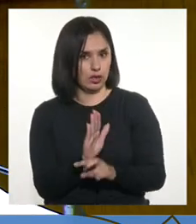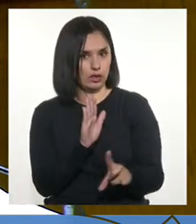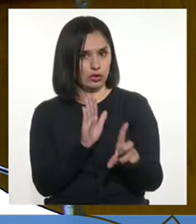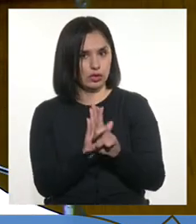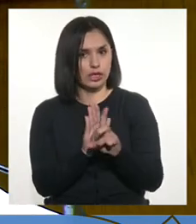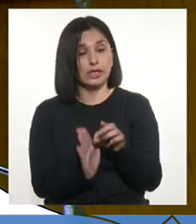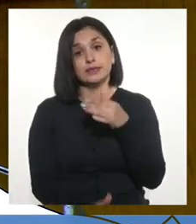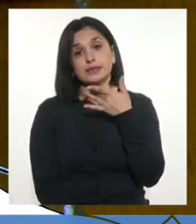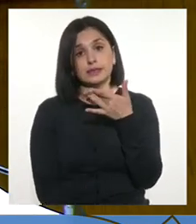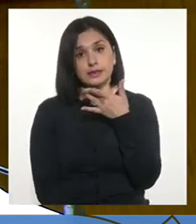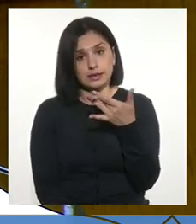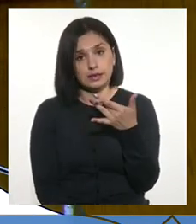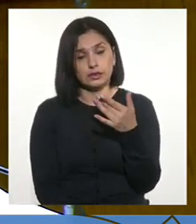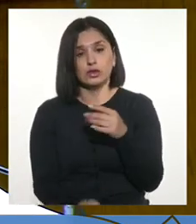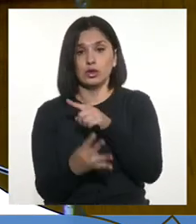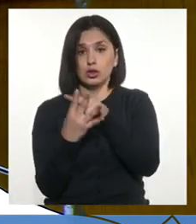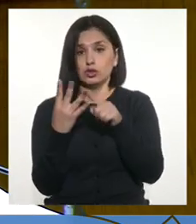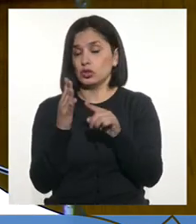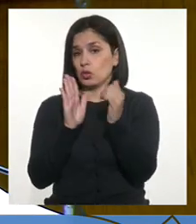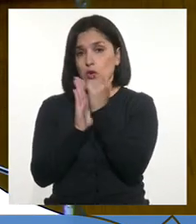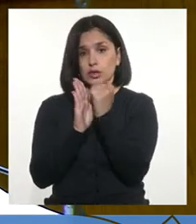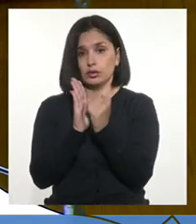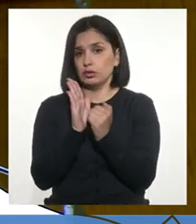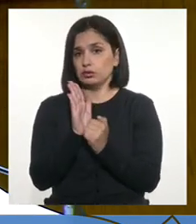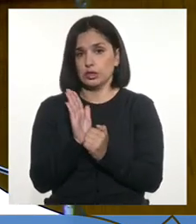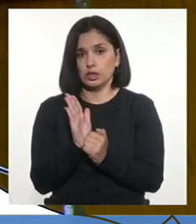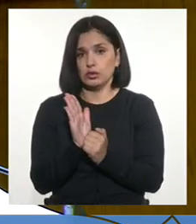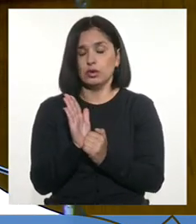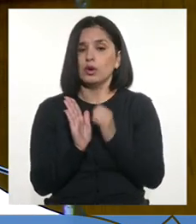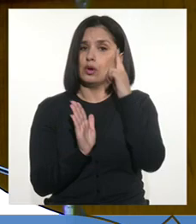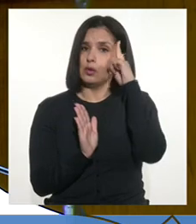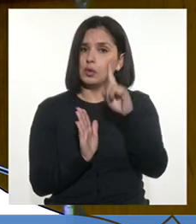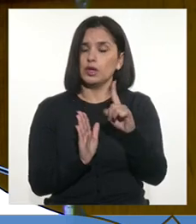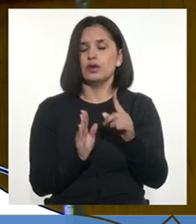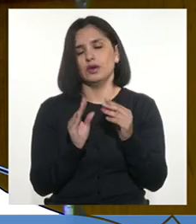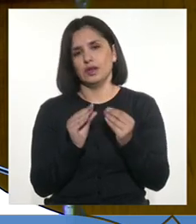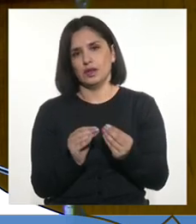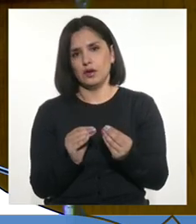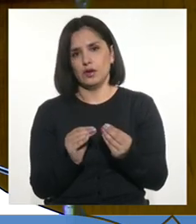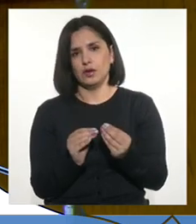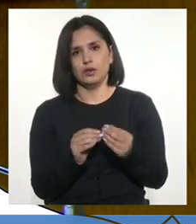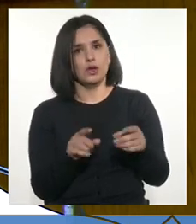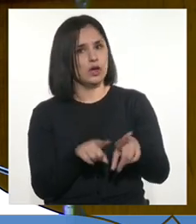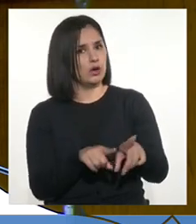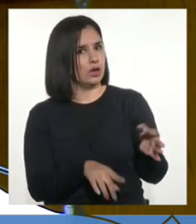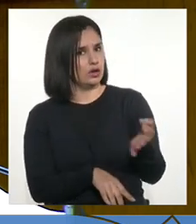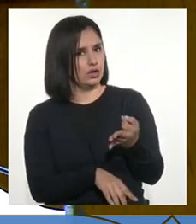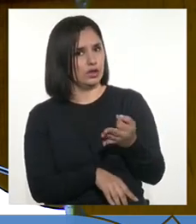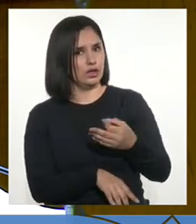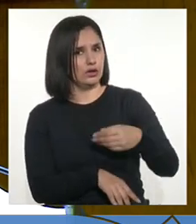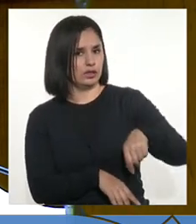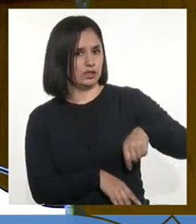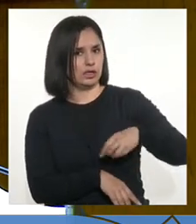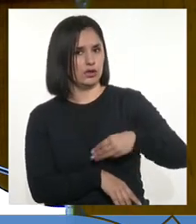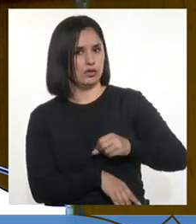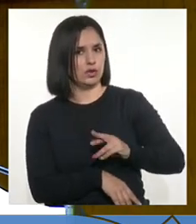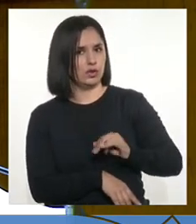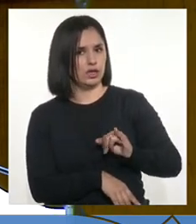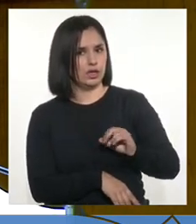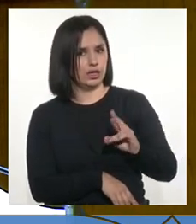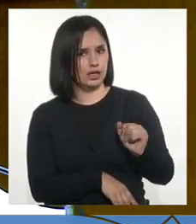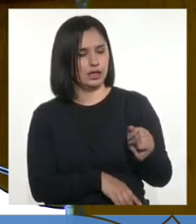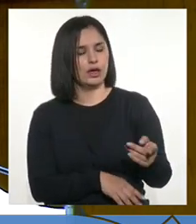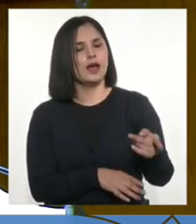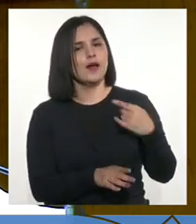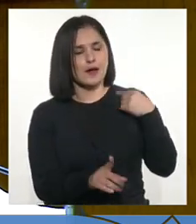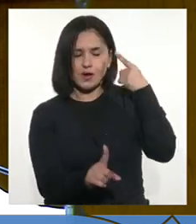sencillo son cuatro artículos pero que evidentemente como bien lo señala el senador moreira también acá van en